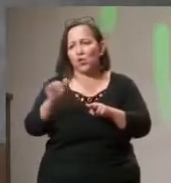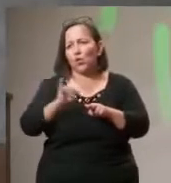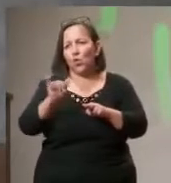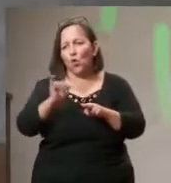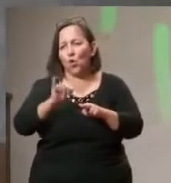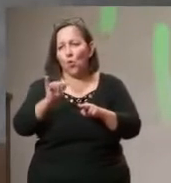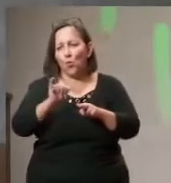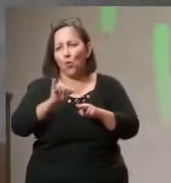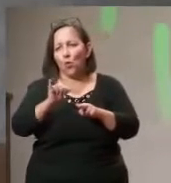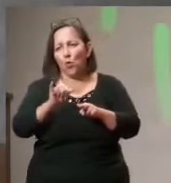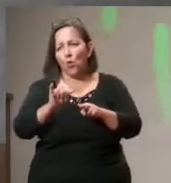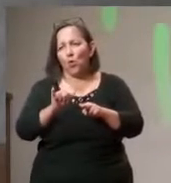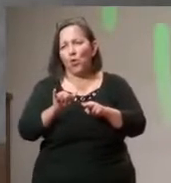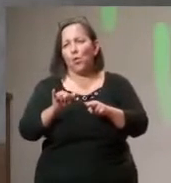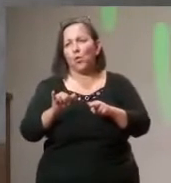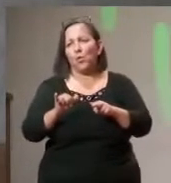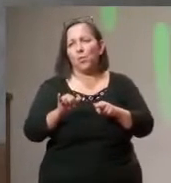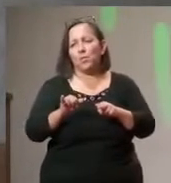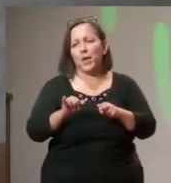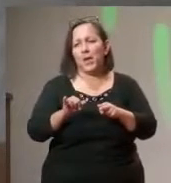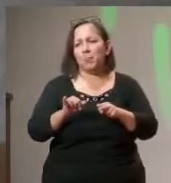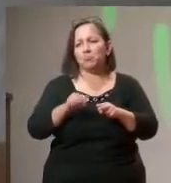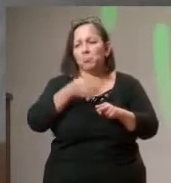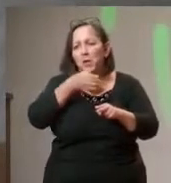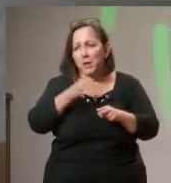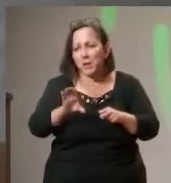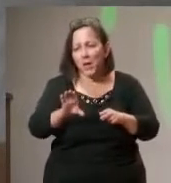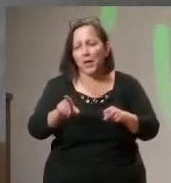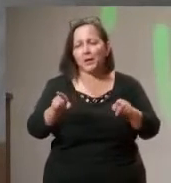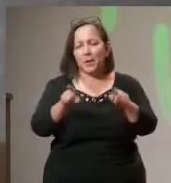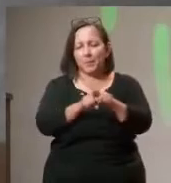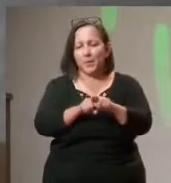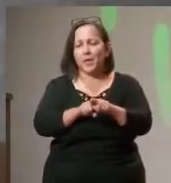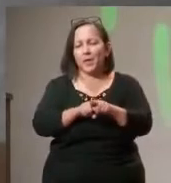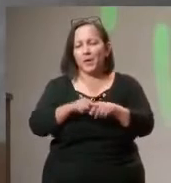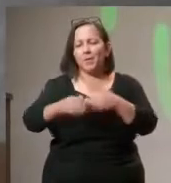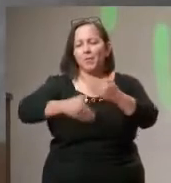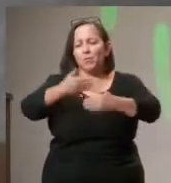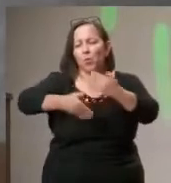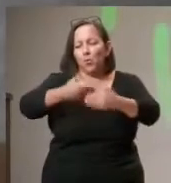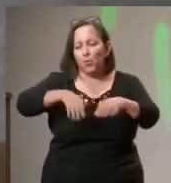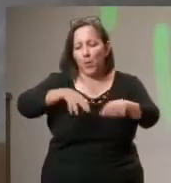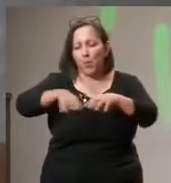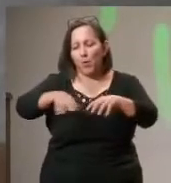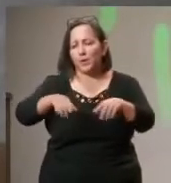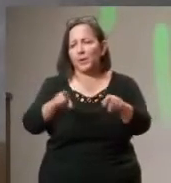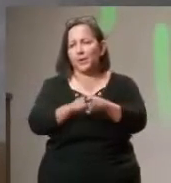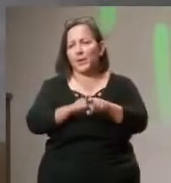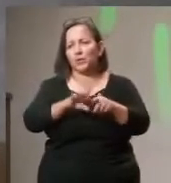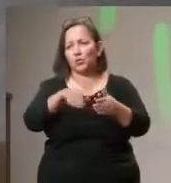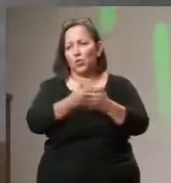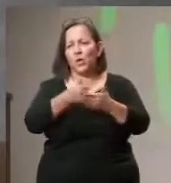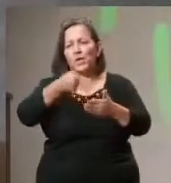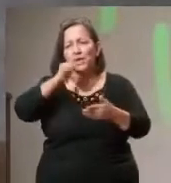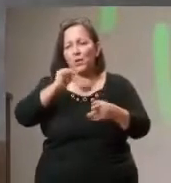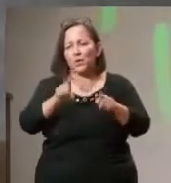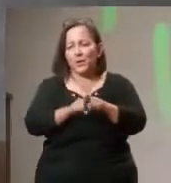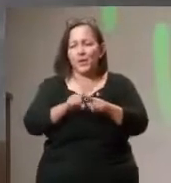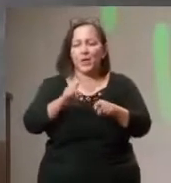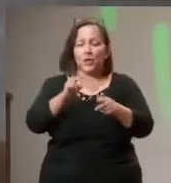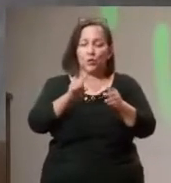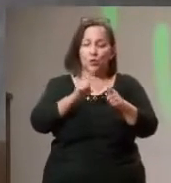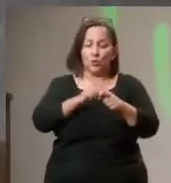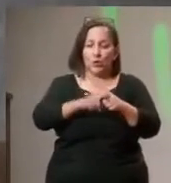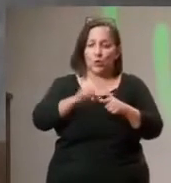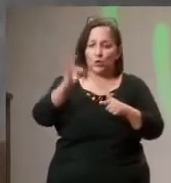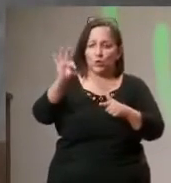combustible en una parte de calefacción de la planta de tratamiento de aguas residuales en la parte de los. Entonces, Los Tajos viene a ser un